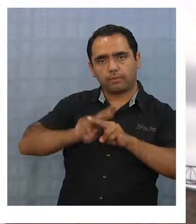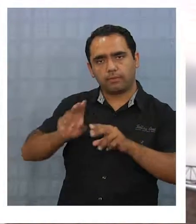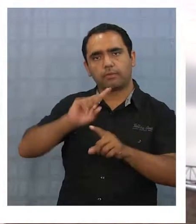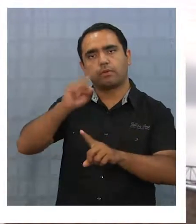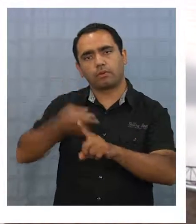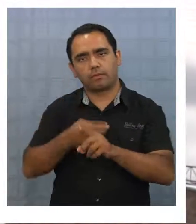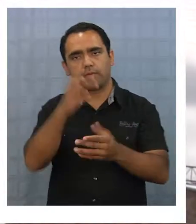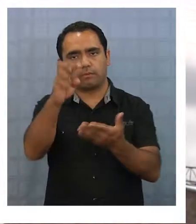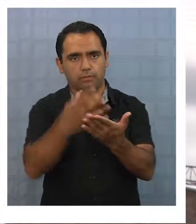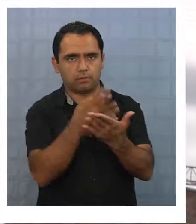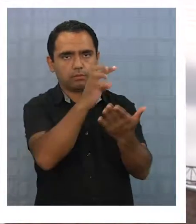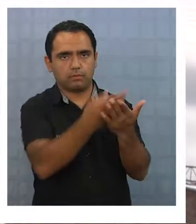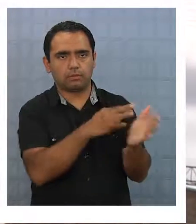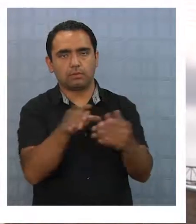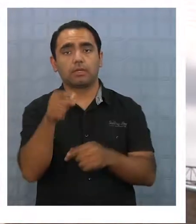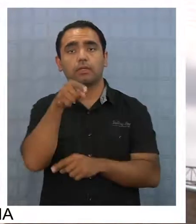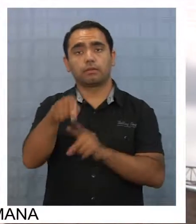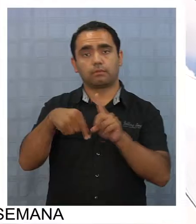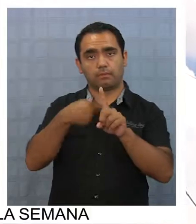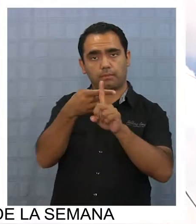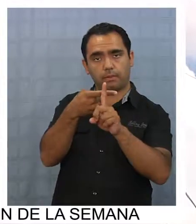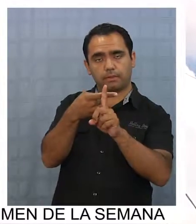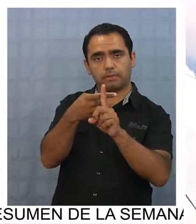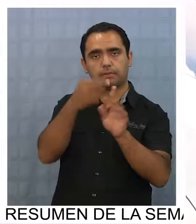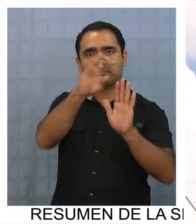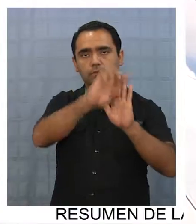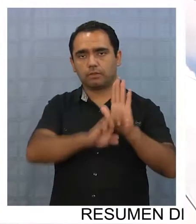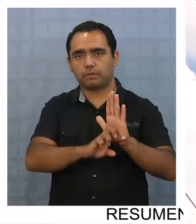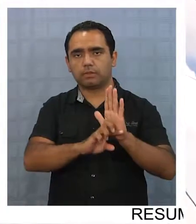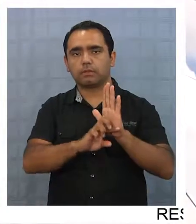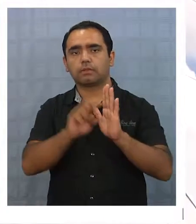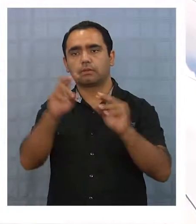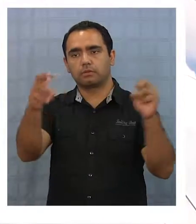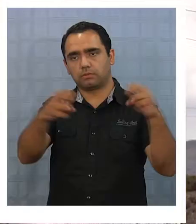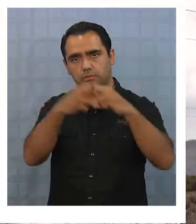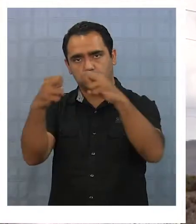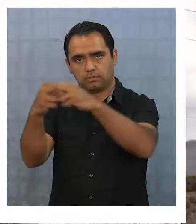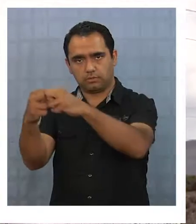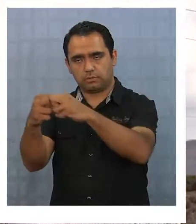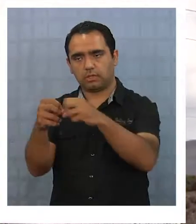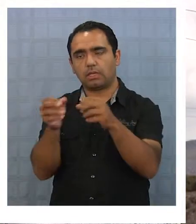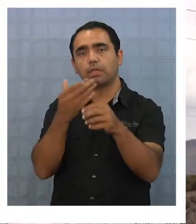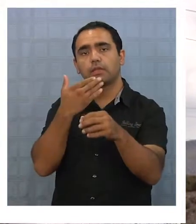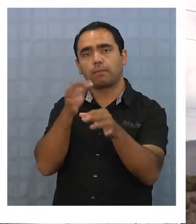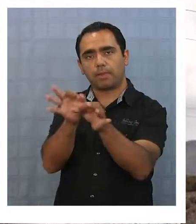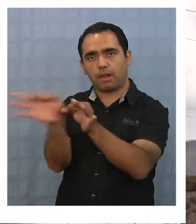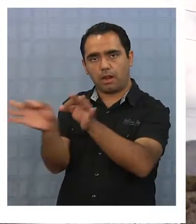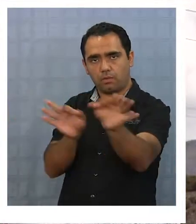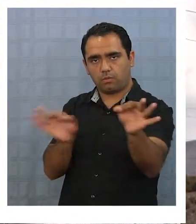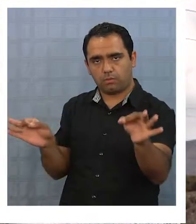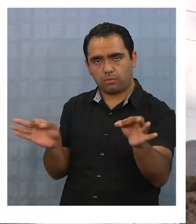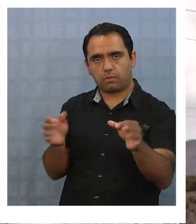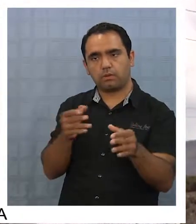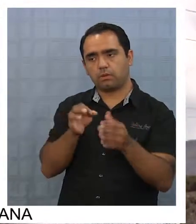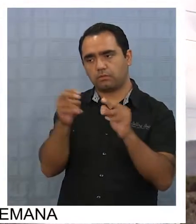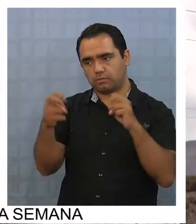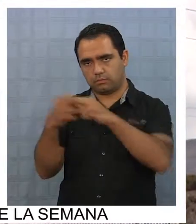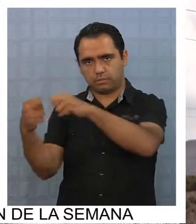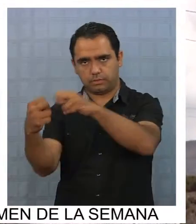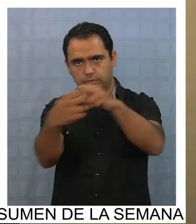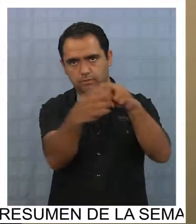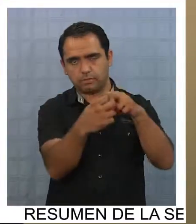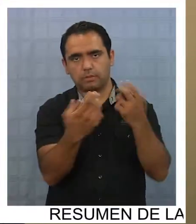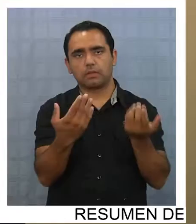continuidad de la licitación. Además de este proyecto de electrificación hacia Colchane y algunas localidades de Colchane,